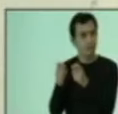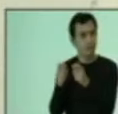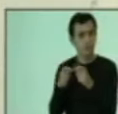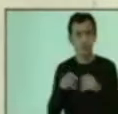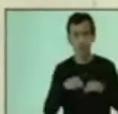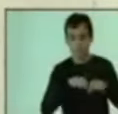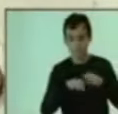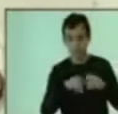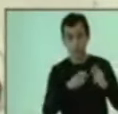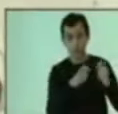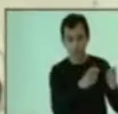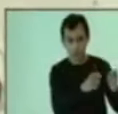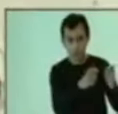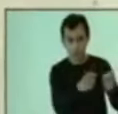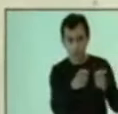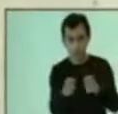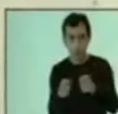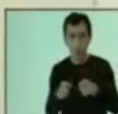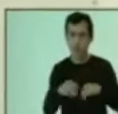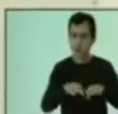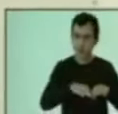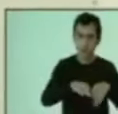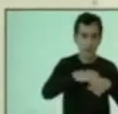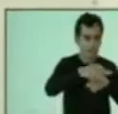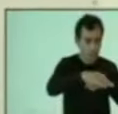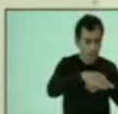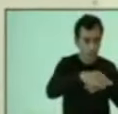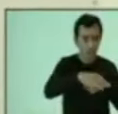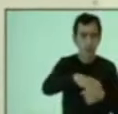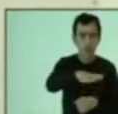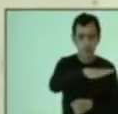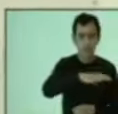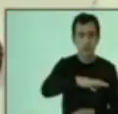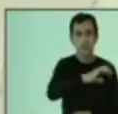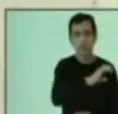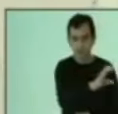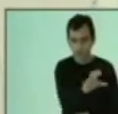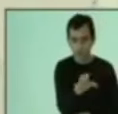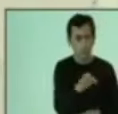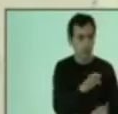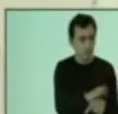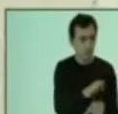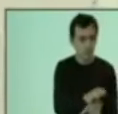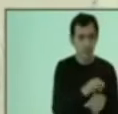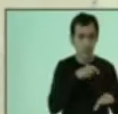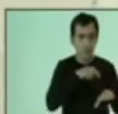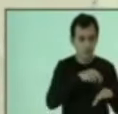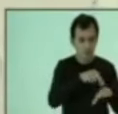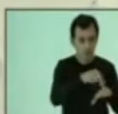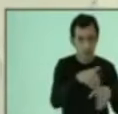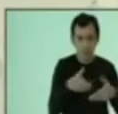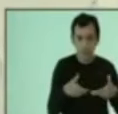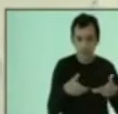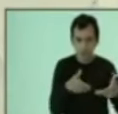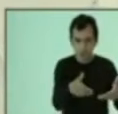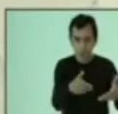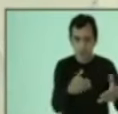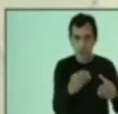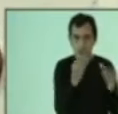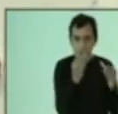para generar empleos temporales, sobre todo en las zonas rurales, guarniciones y banquetas, aulas en las